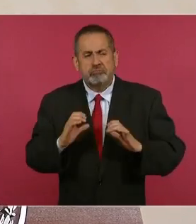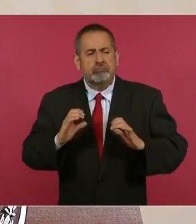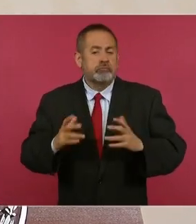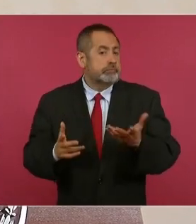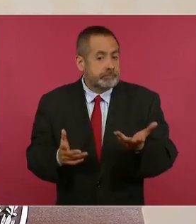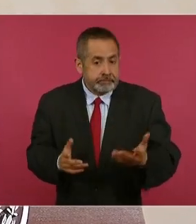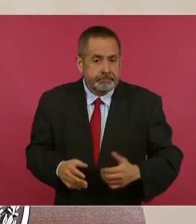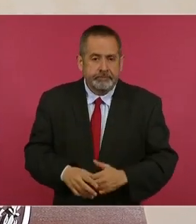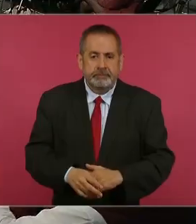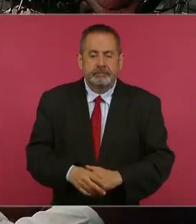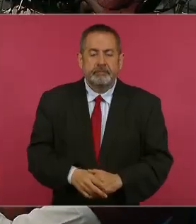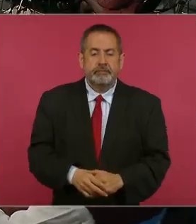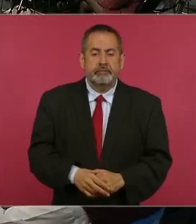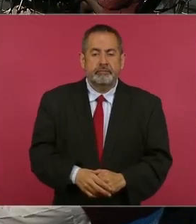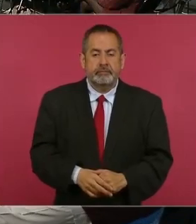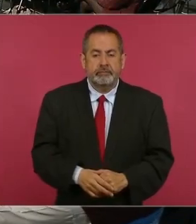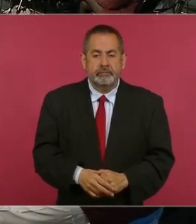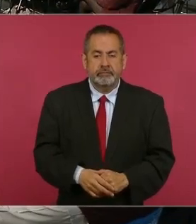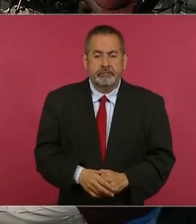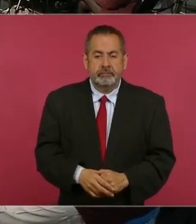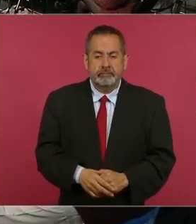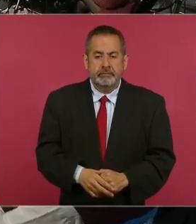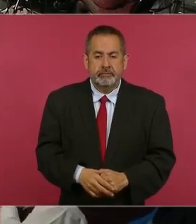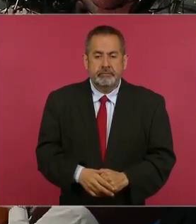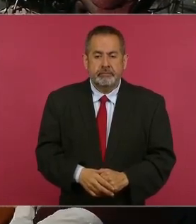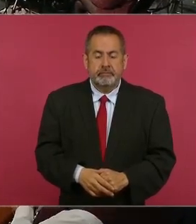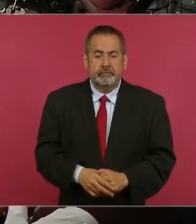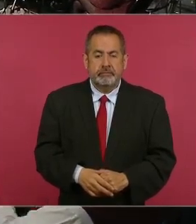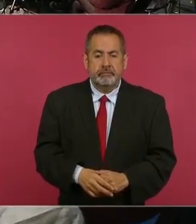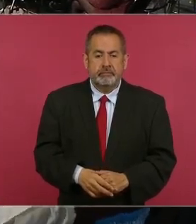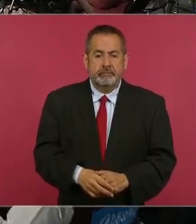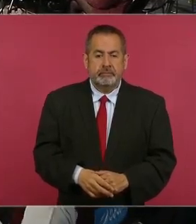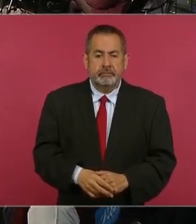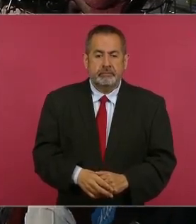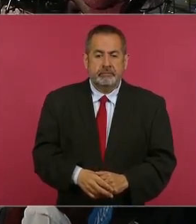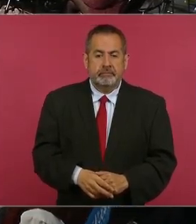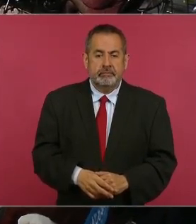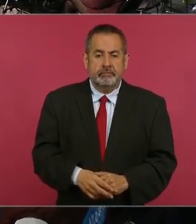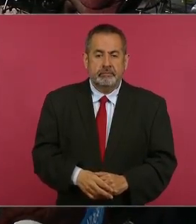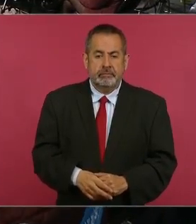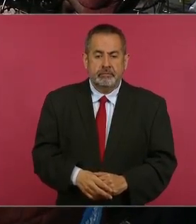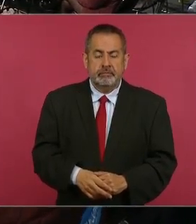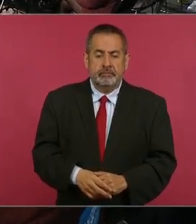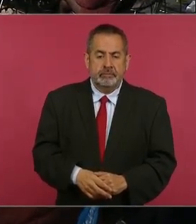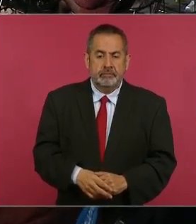¿Recibieron entonces avisos oficiales del Centro Nacional de Huracanes?